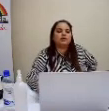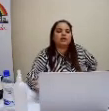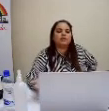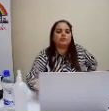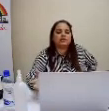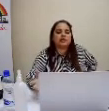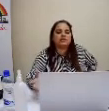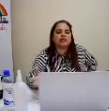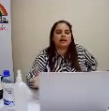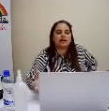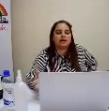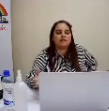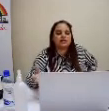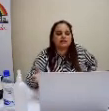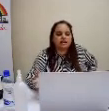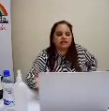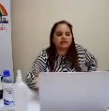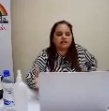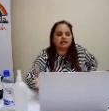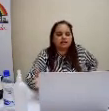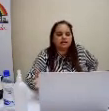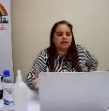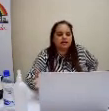Entonces, ¿por qué es importante trabajar la felicidad?